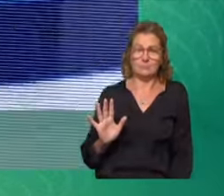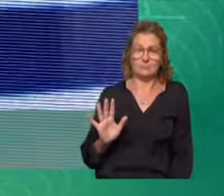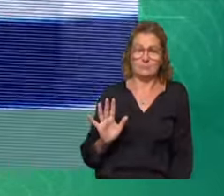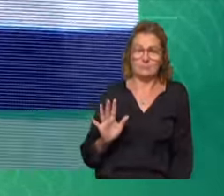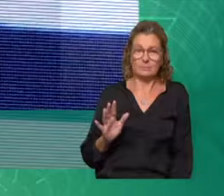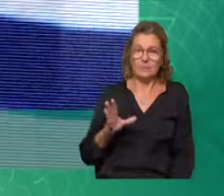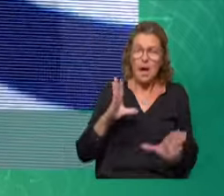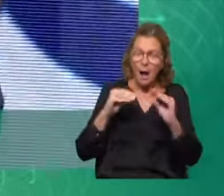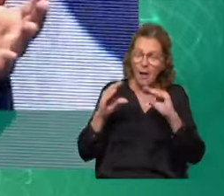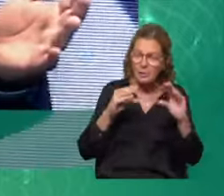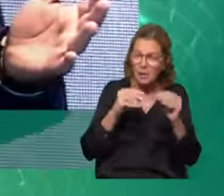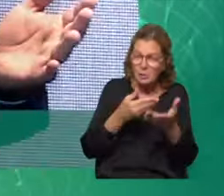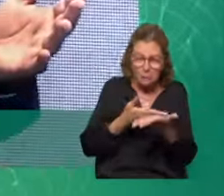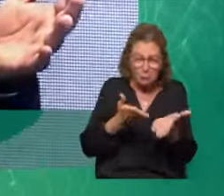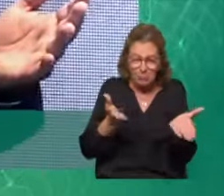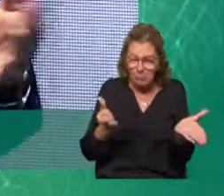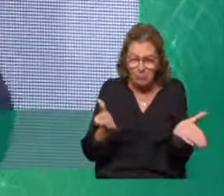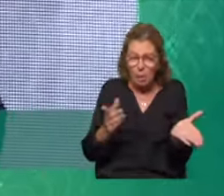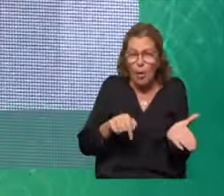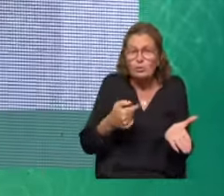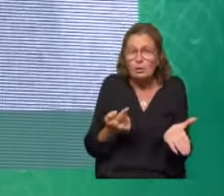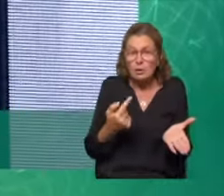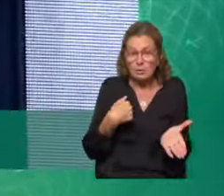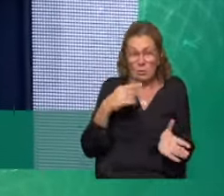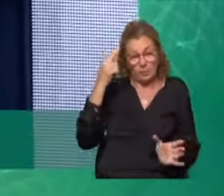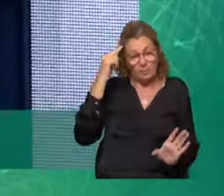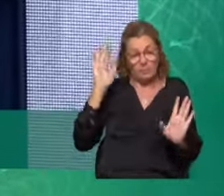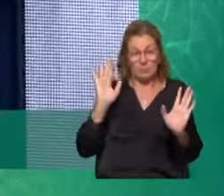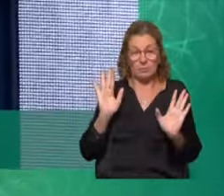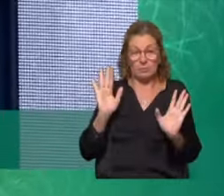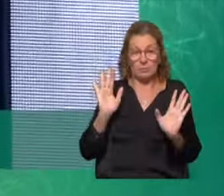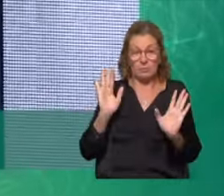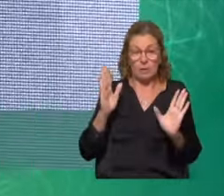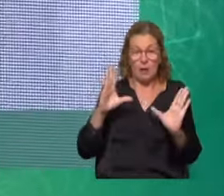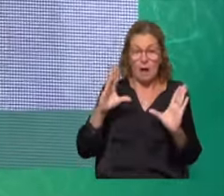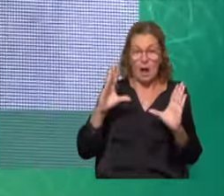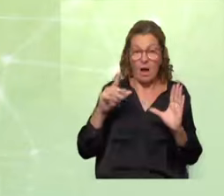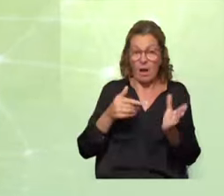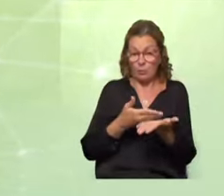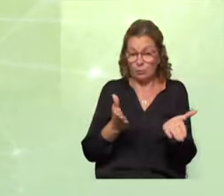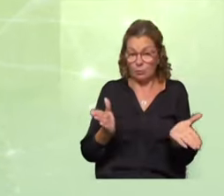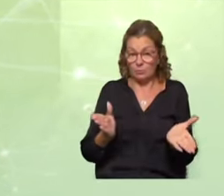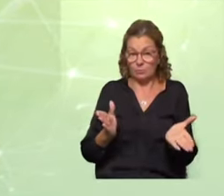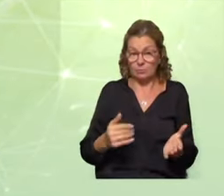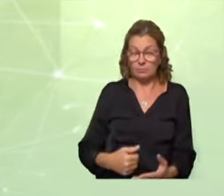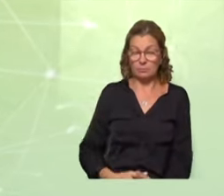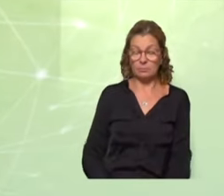Nos estaban hablando de otra realidad, o creo que se referían a otra realidad.